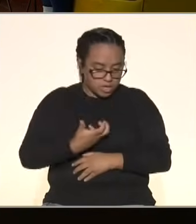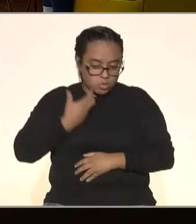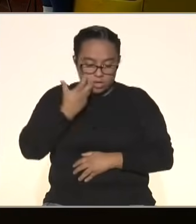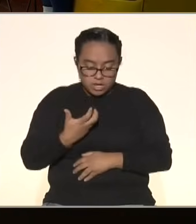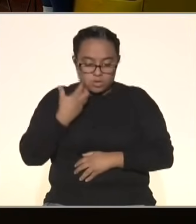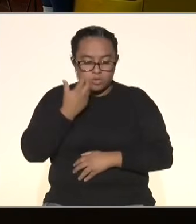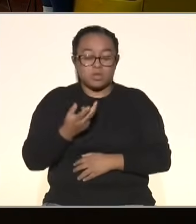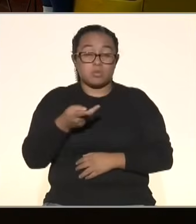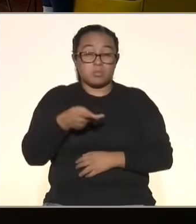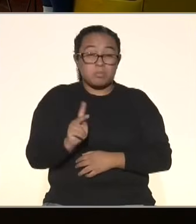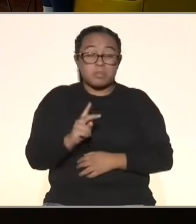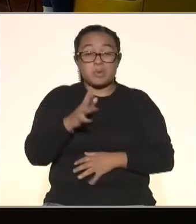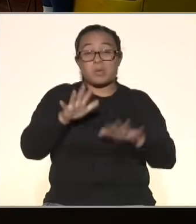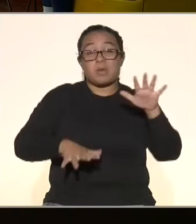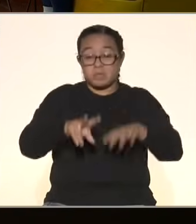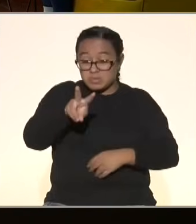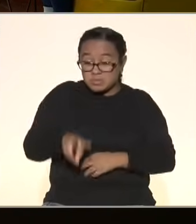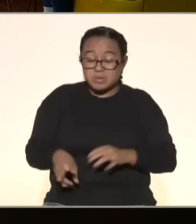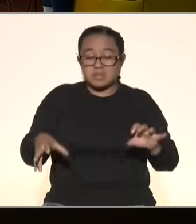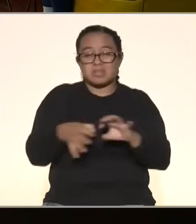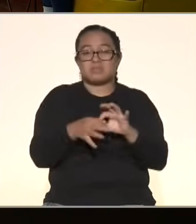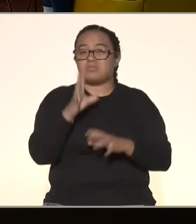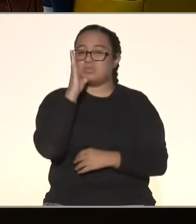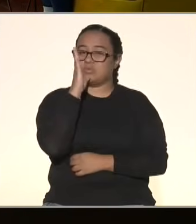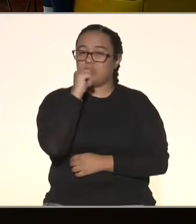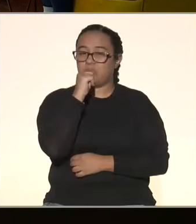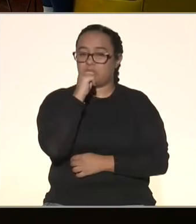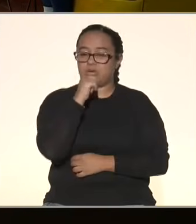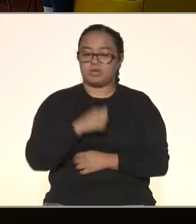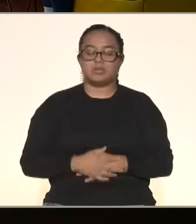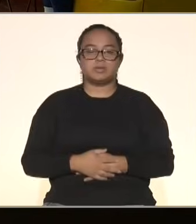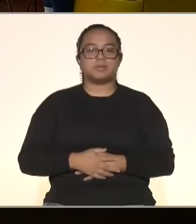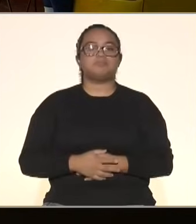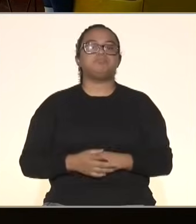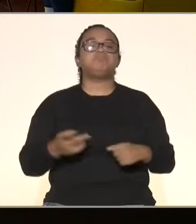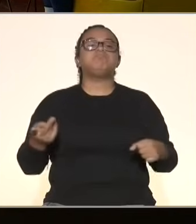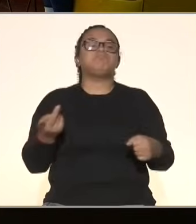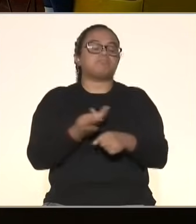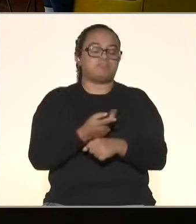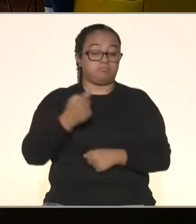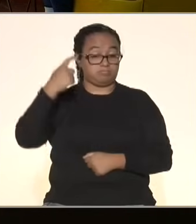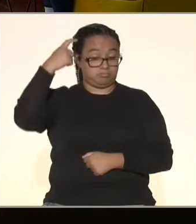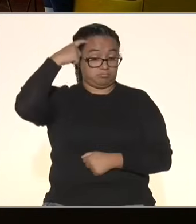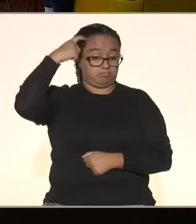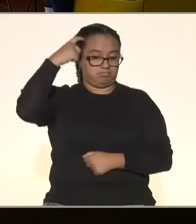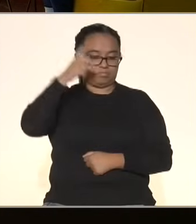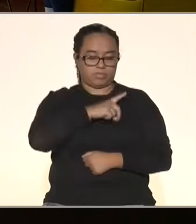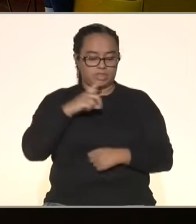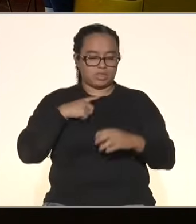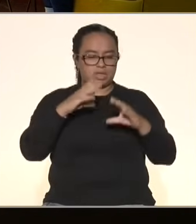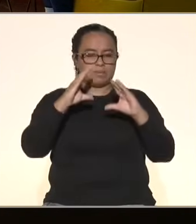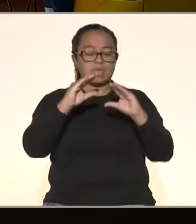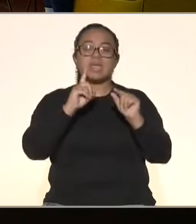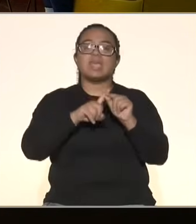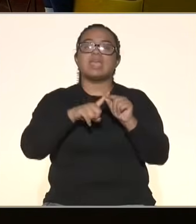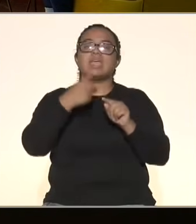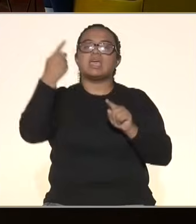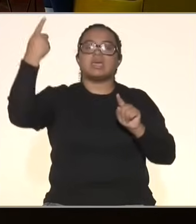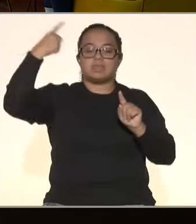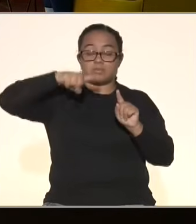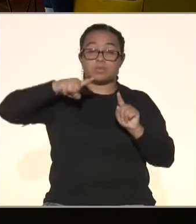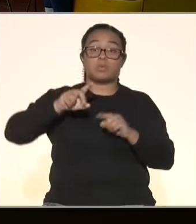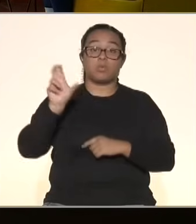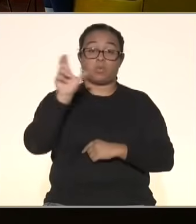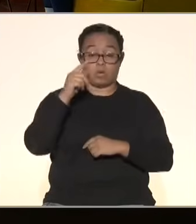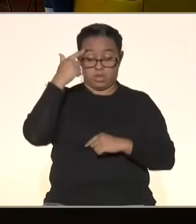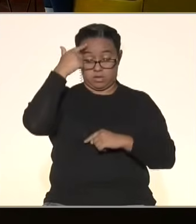Sí, me parece que lo que pasa es que tenemos que enseñarle a nuestro cerebro quién manda, ¿no? Porque el cerebro cuando lo pones a